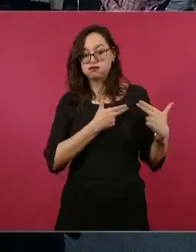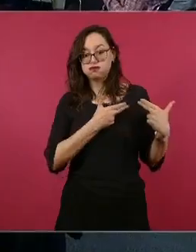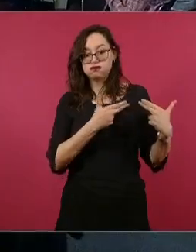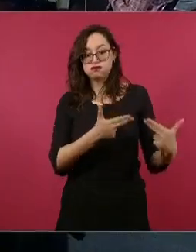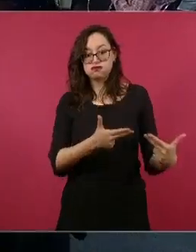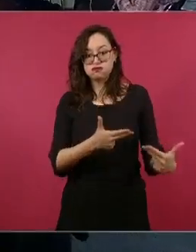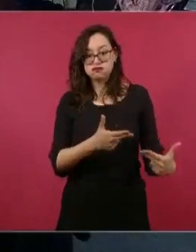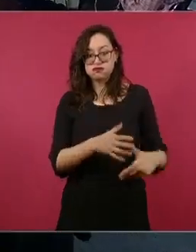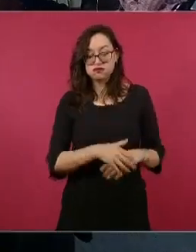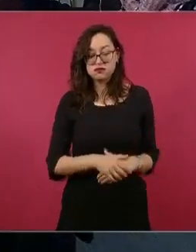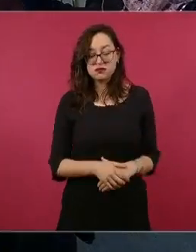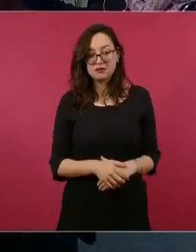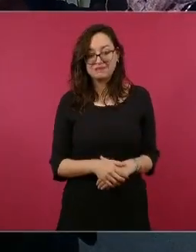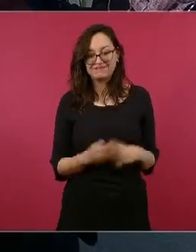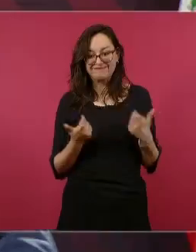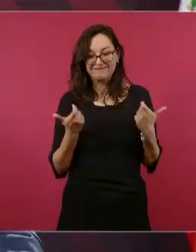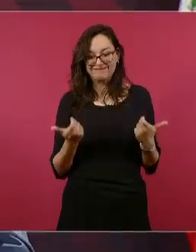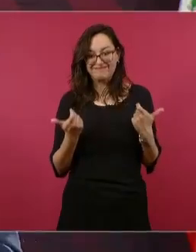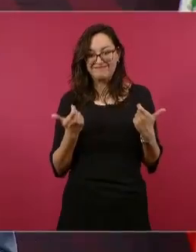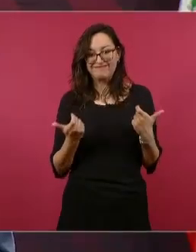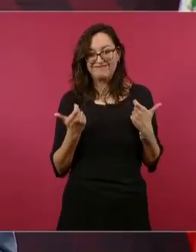de lo material